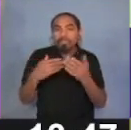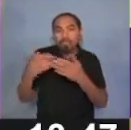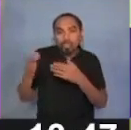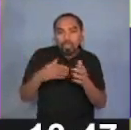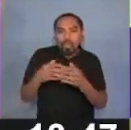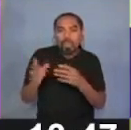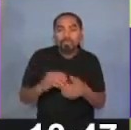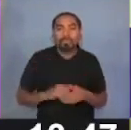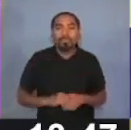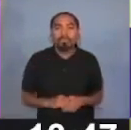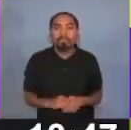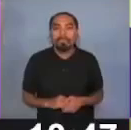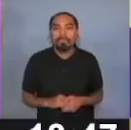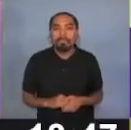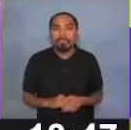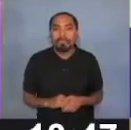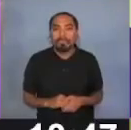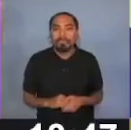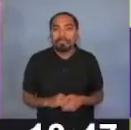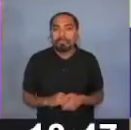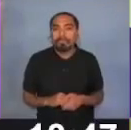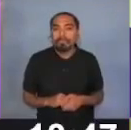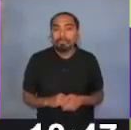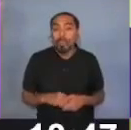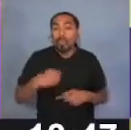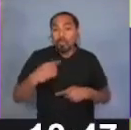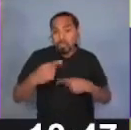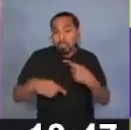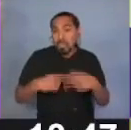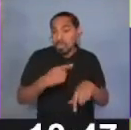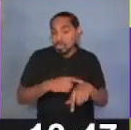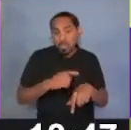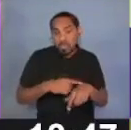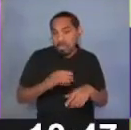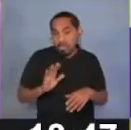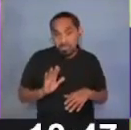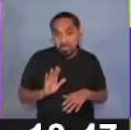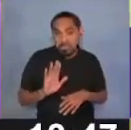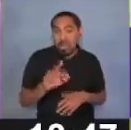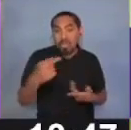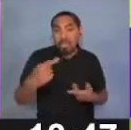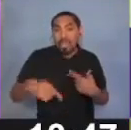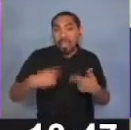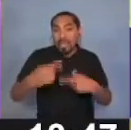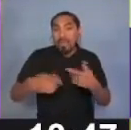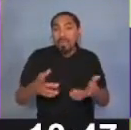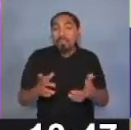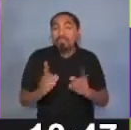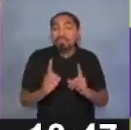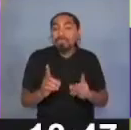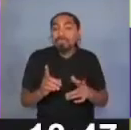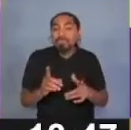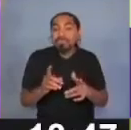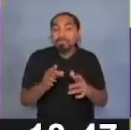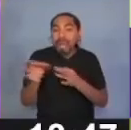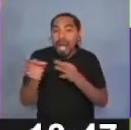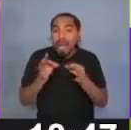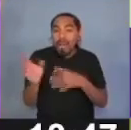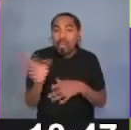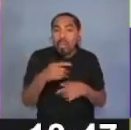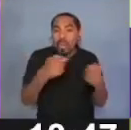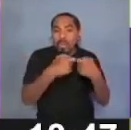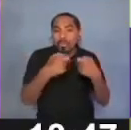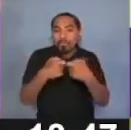todo el tiempo estamos con esta vocación de diálogo que siempre hemos tenido y lo vamos a continuar, así, por supuesto. Con respecto